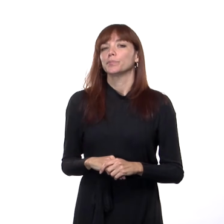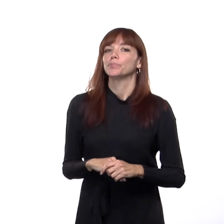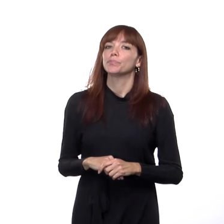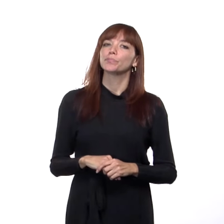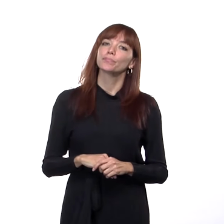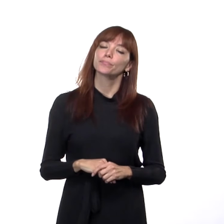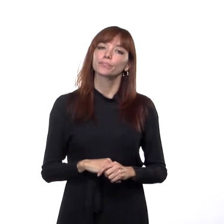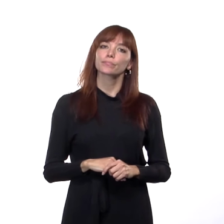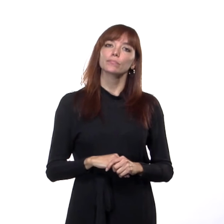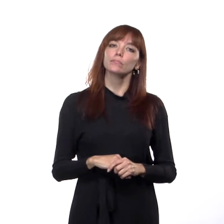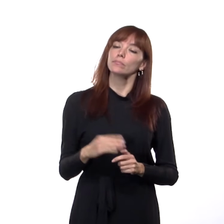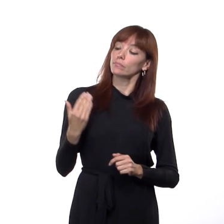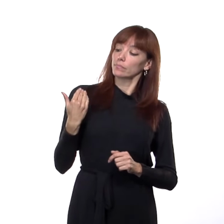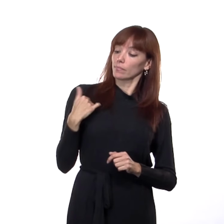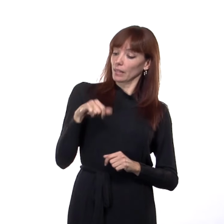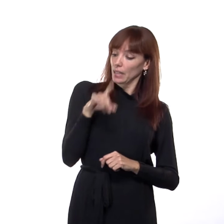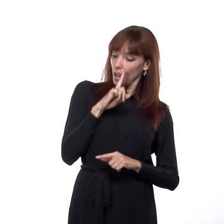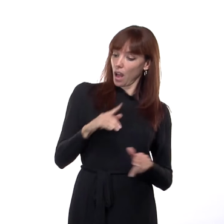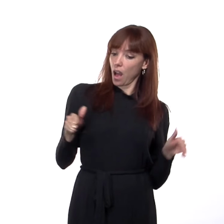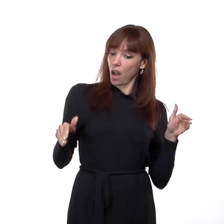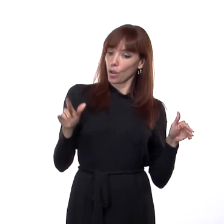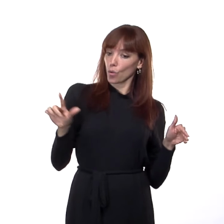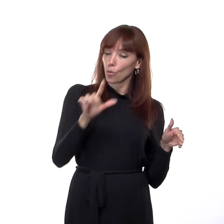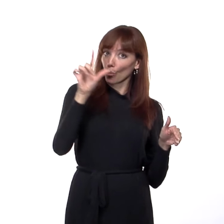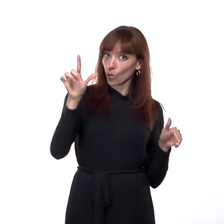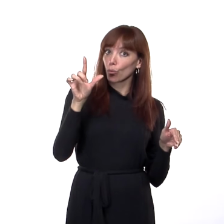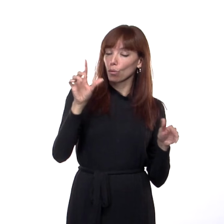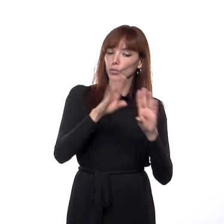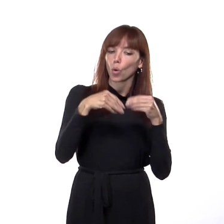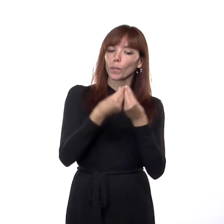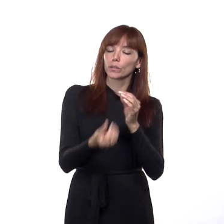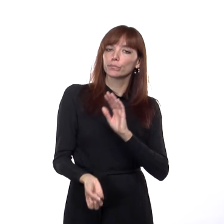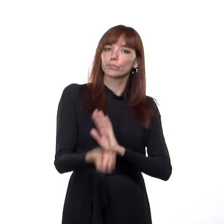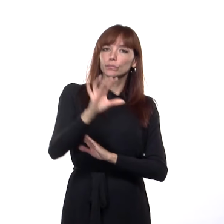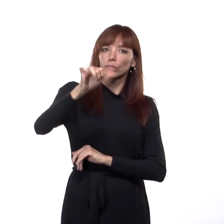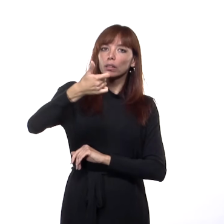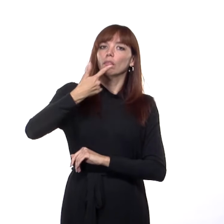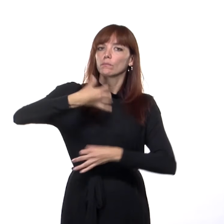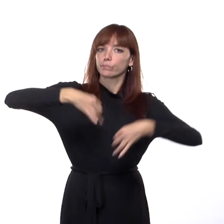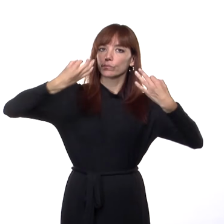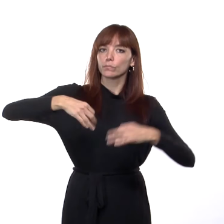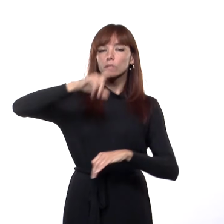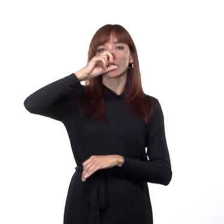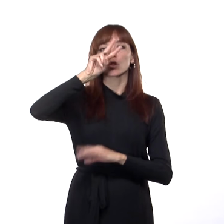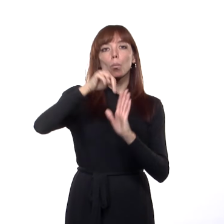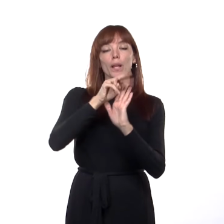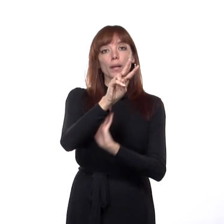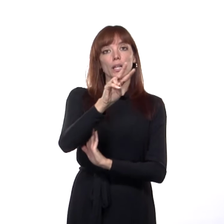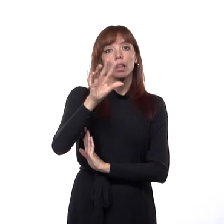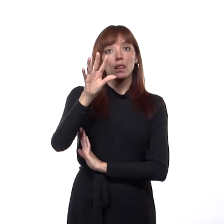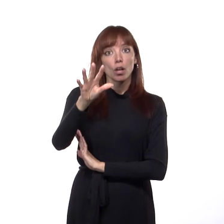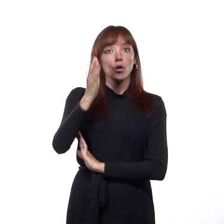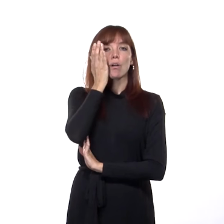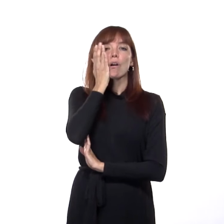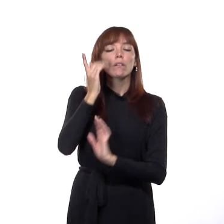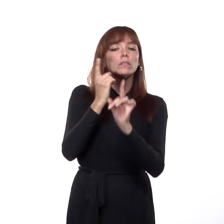en julio de este año garré publicó un documento en el que afirmaba que para el 2025 los cibercriminales ya habrán sido capaces